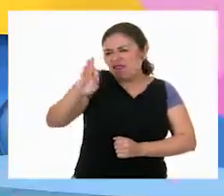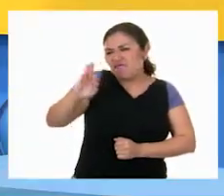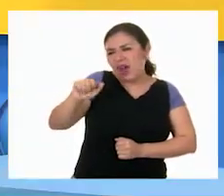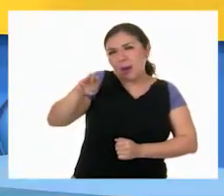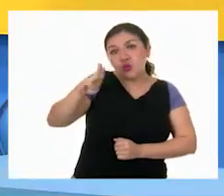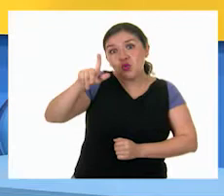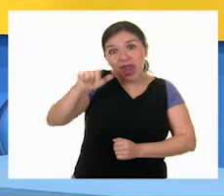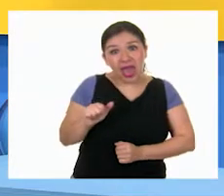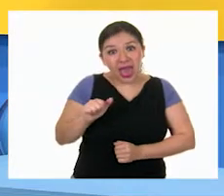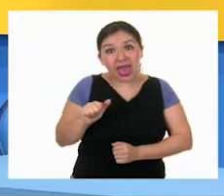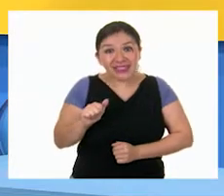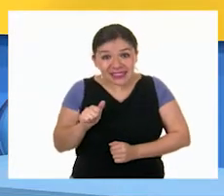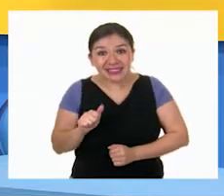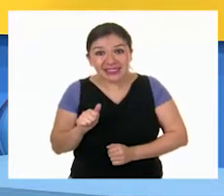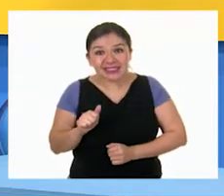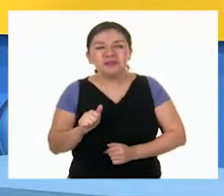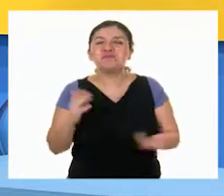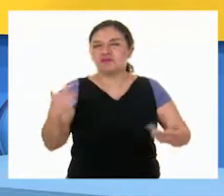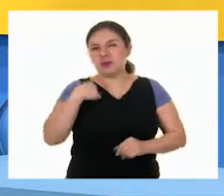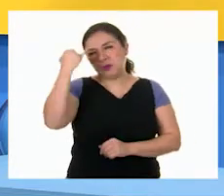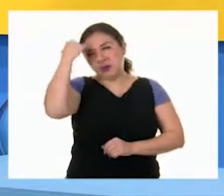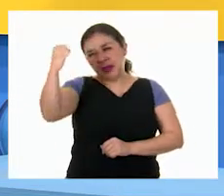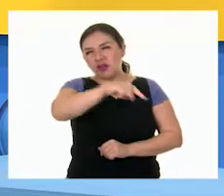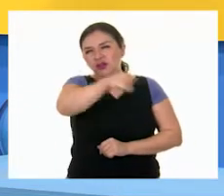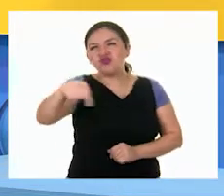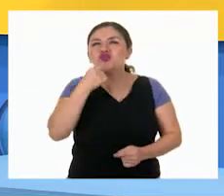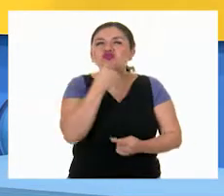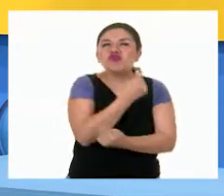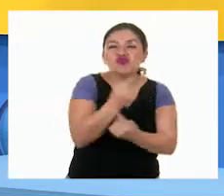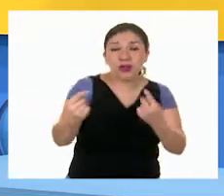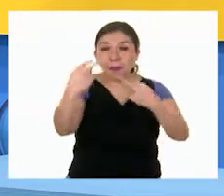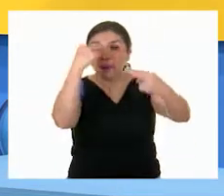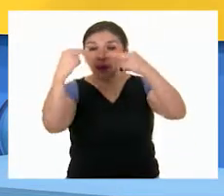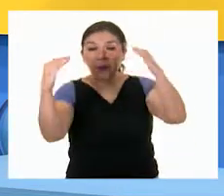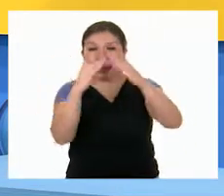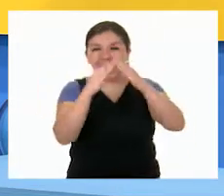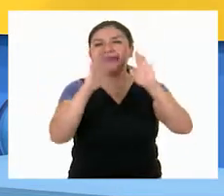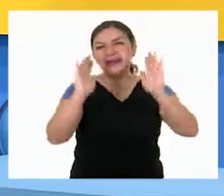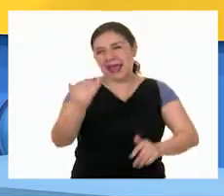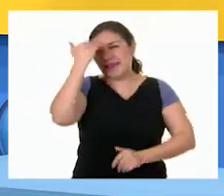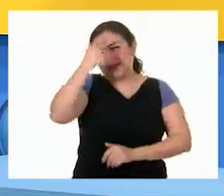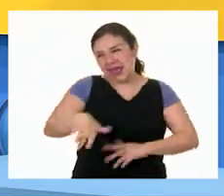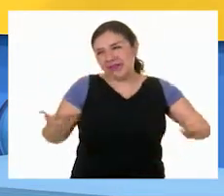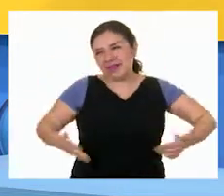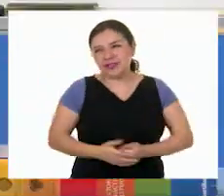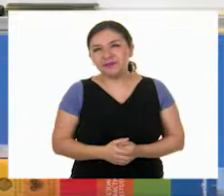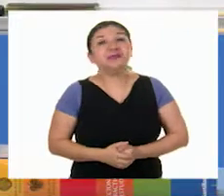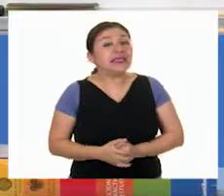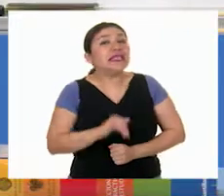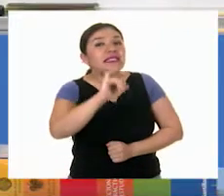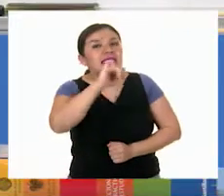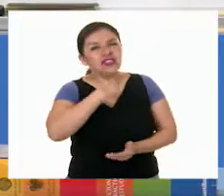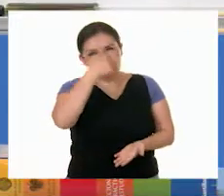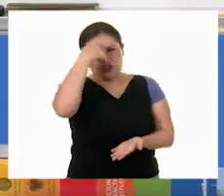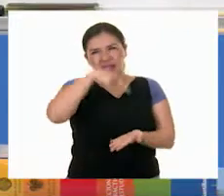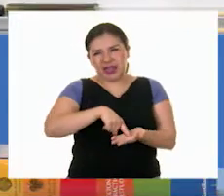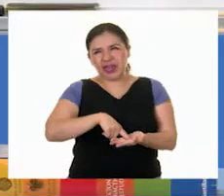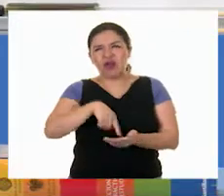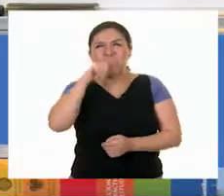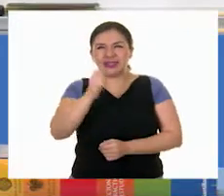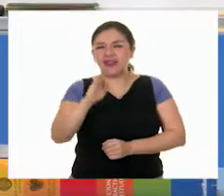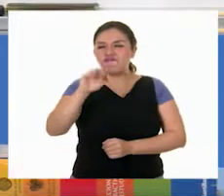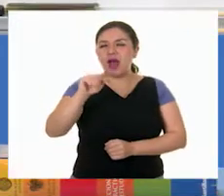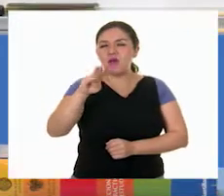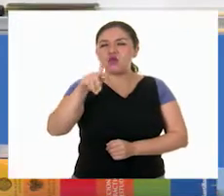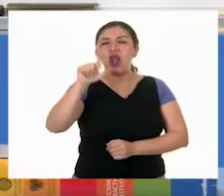fábulas, ¿verdad? Y me imagino que las niñas y niños que están en sus casas también lo saben. Sí, creo que yo sé muy bien cómo